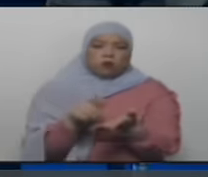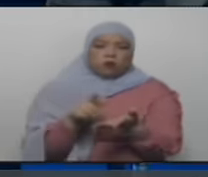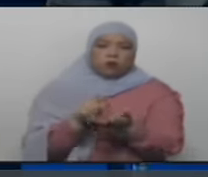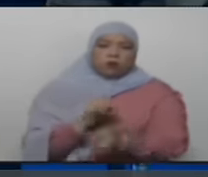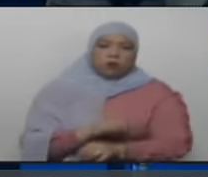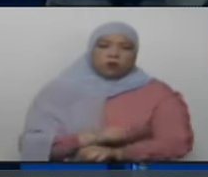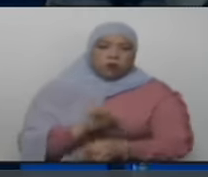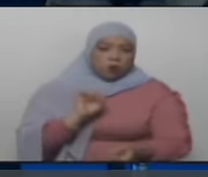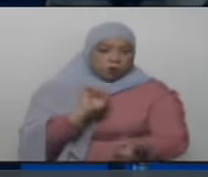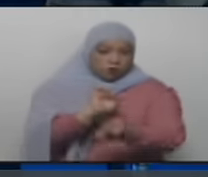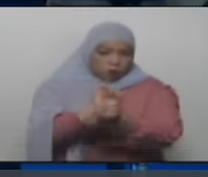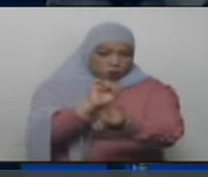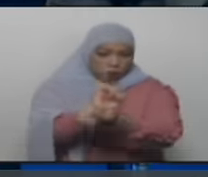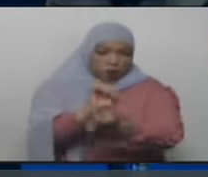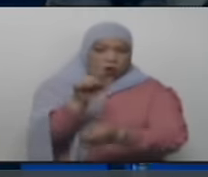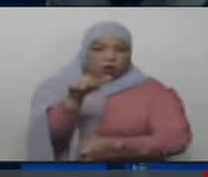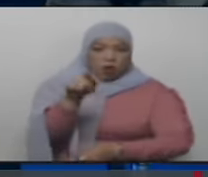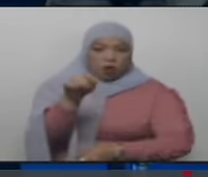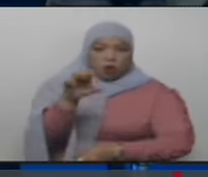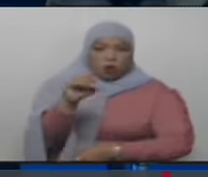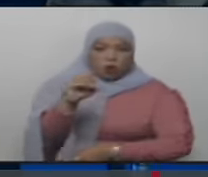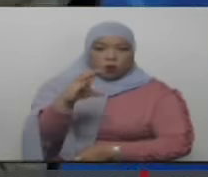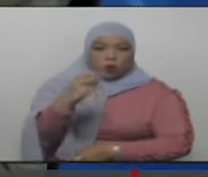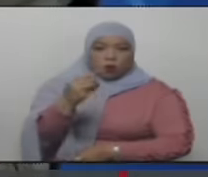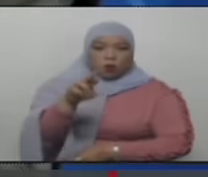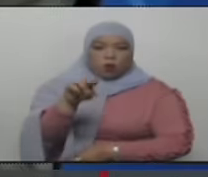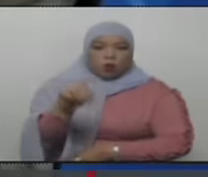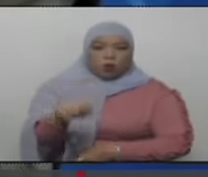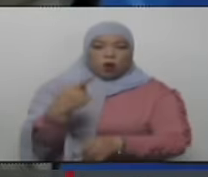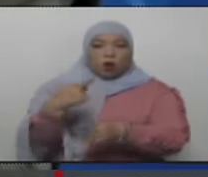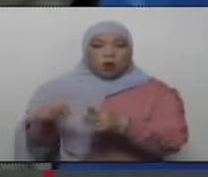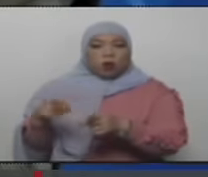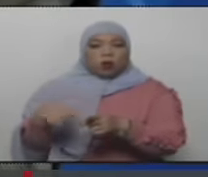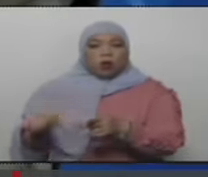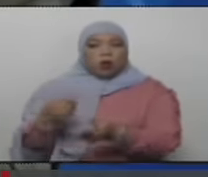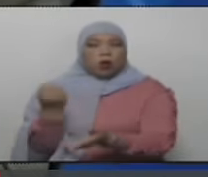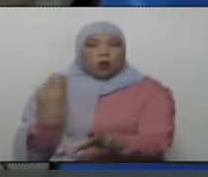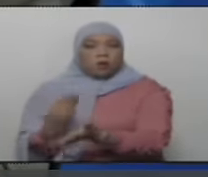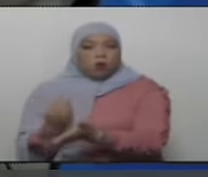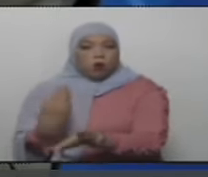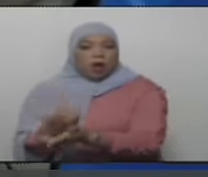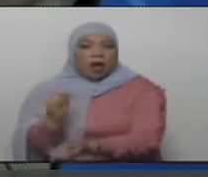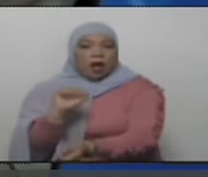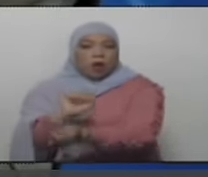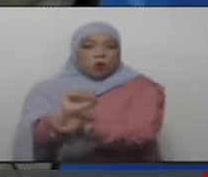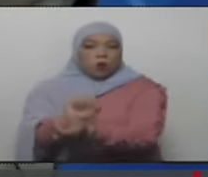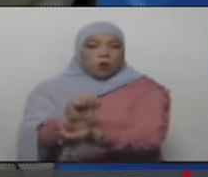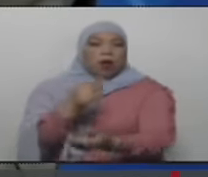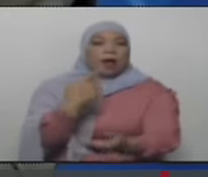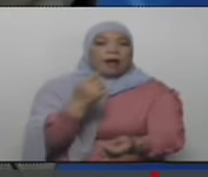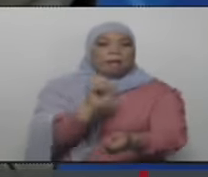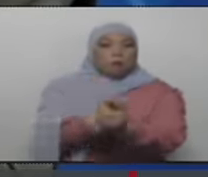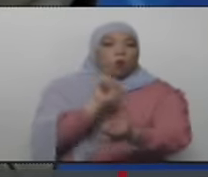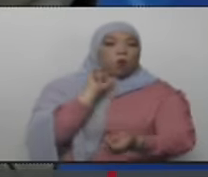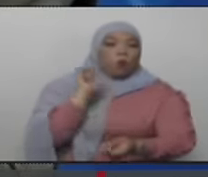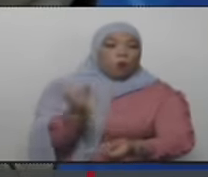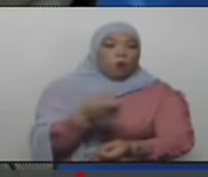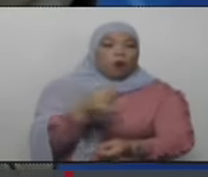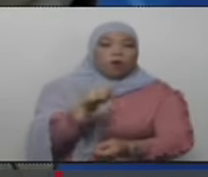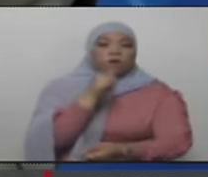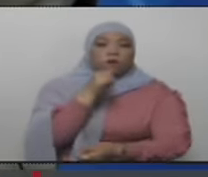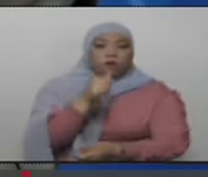cárcel de Tocorón, Tocuyito, entre otras. Porque ya teníamos la información de